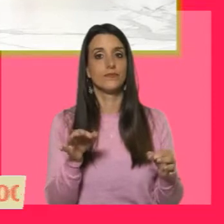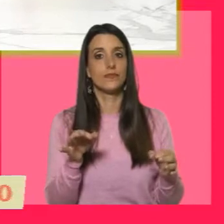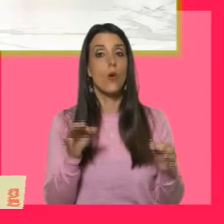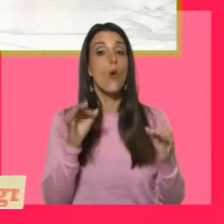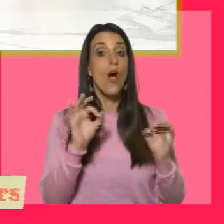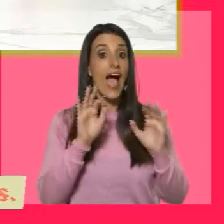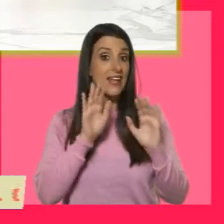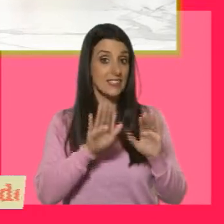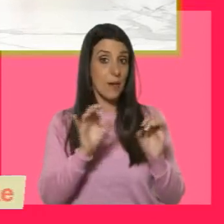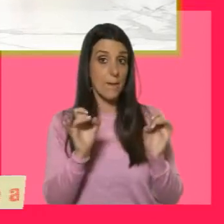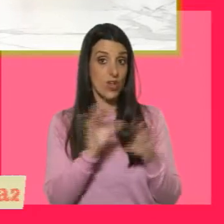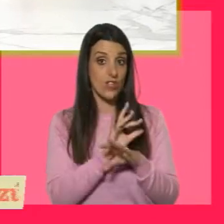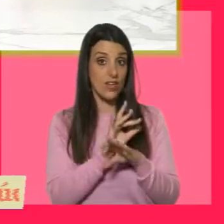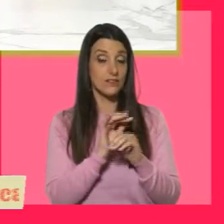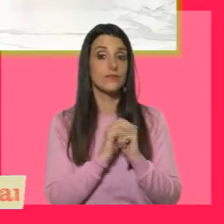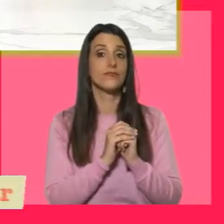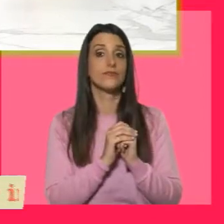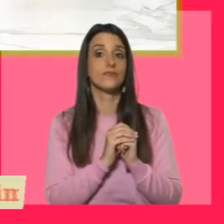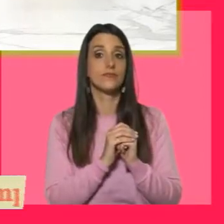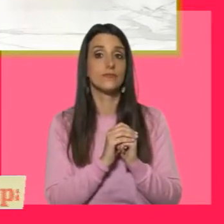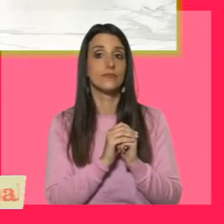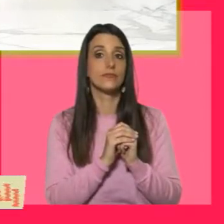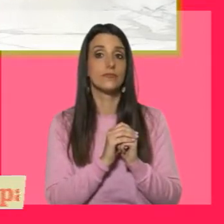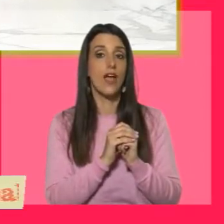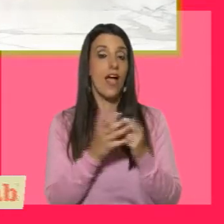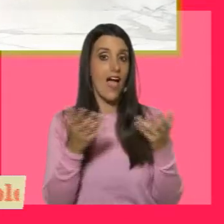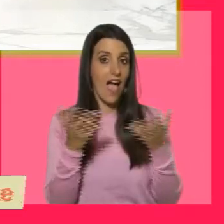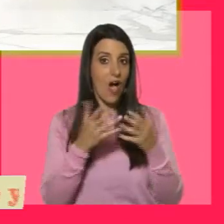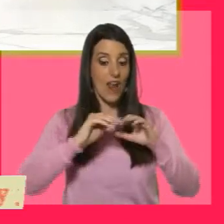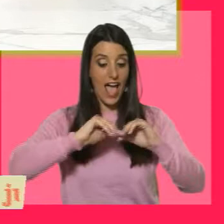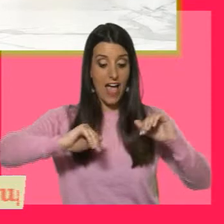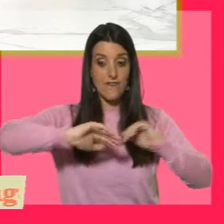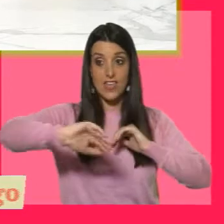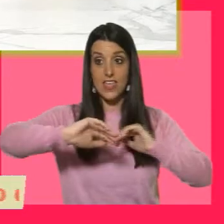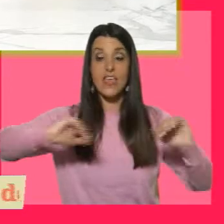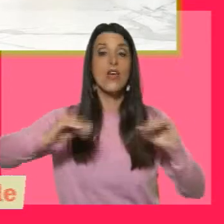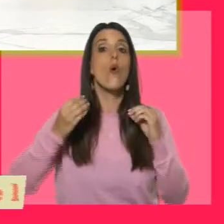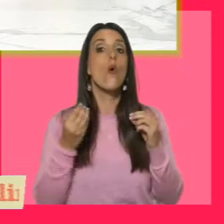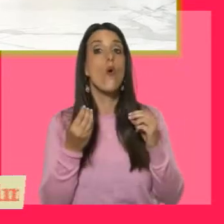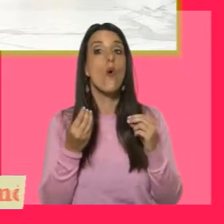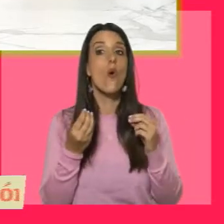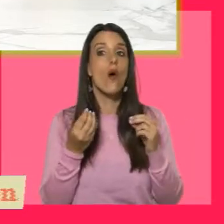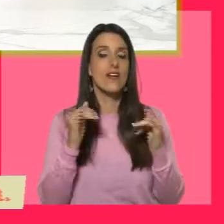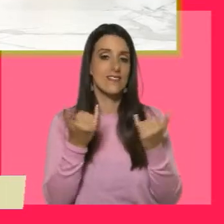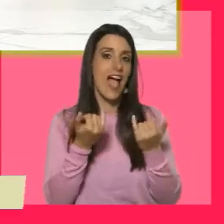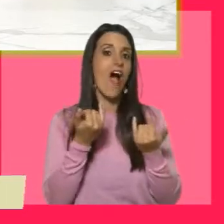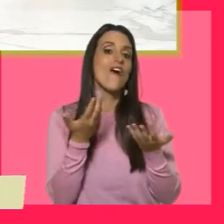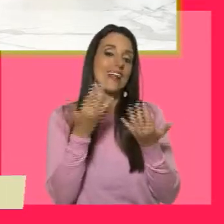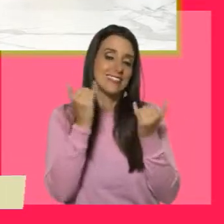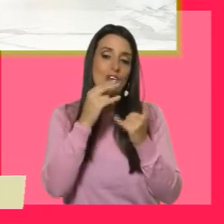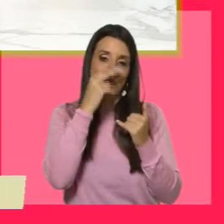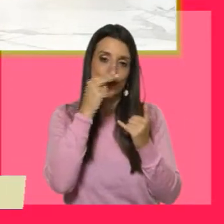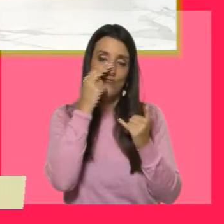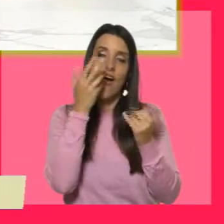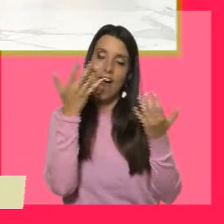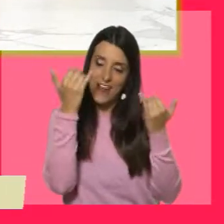Cuando la tenés así, es ahí cuando vas a abrir un poquito y vas a ir un poco a la parte enchastrosa que yo digo. Ay, ay, ay, claro, ay.